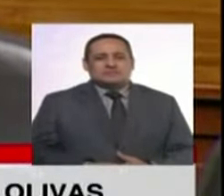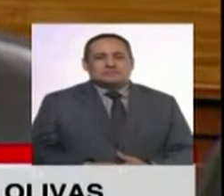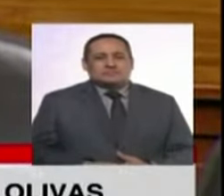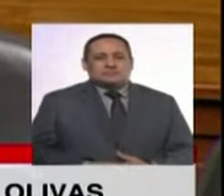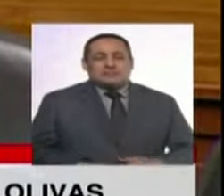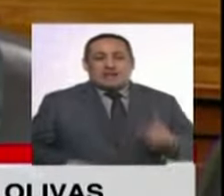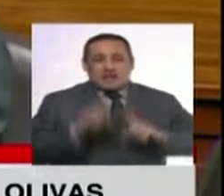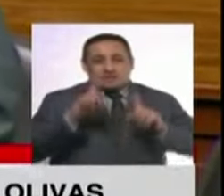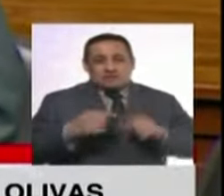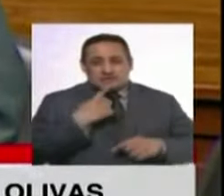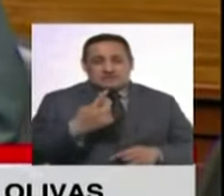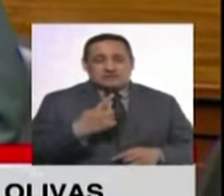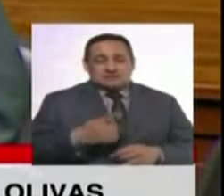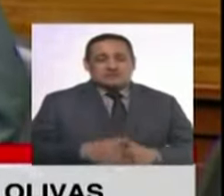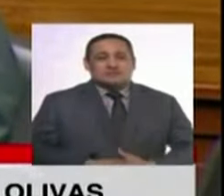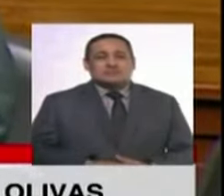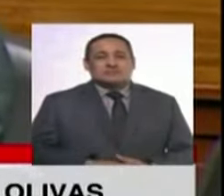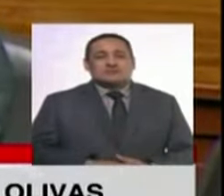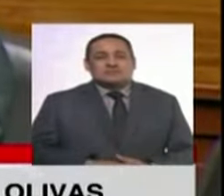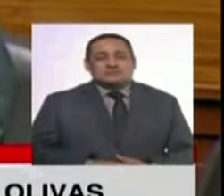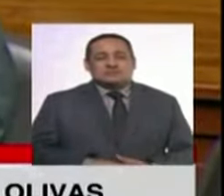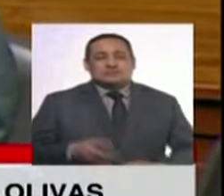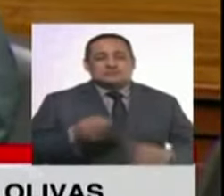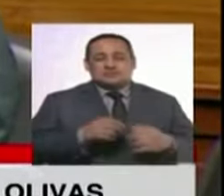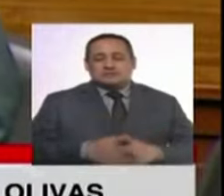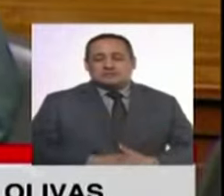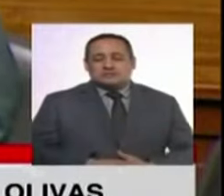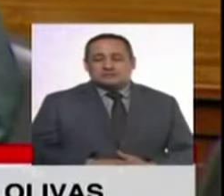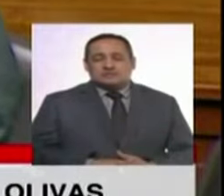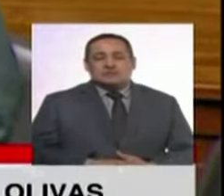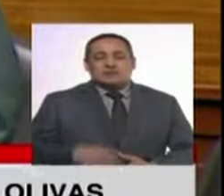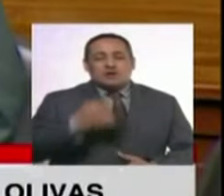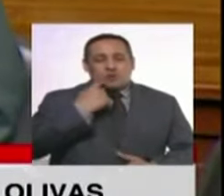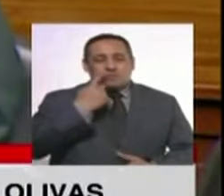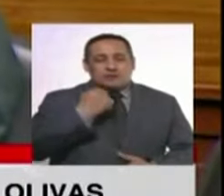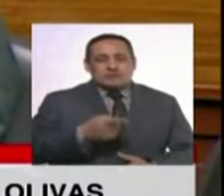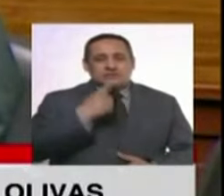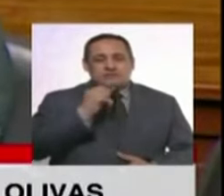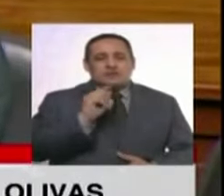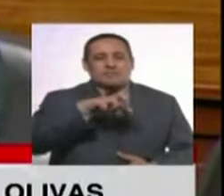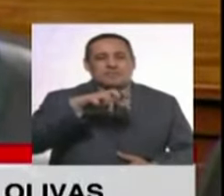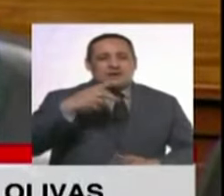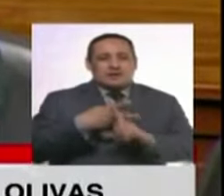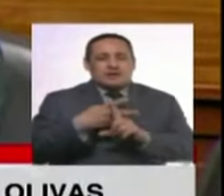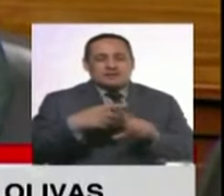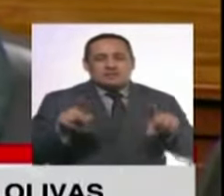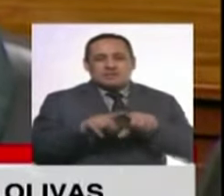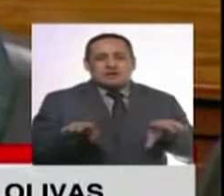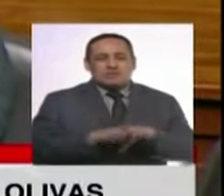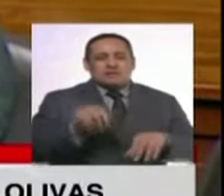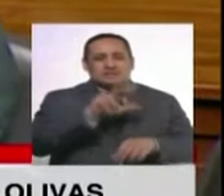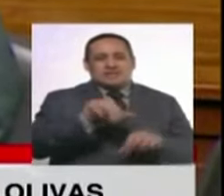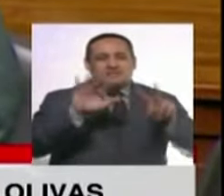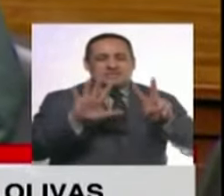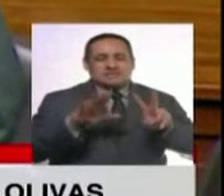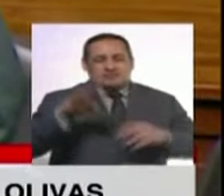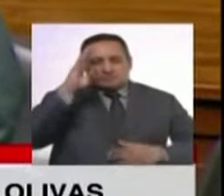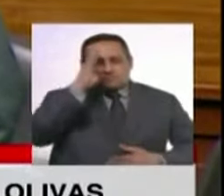dijeron algo sagas el señor kuczynski igualito 37